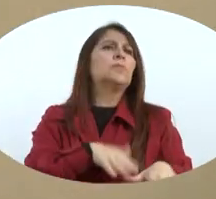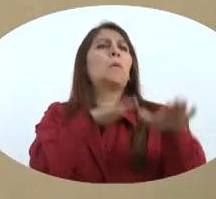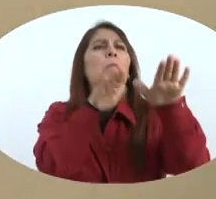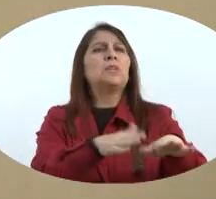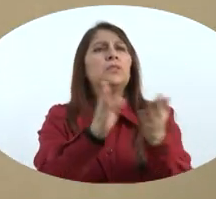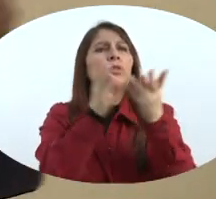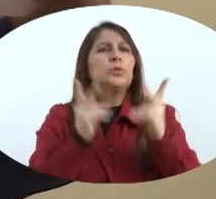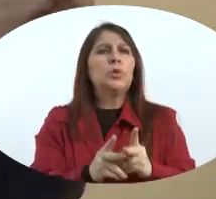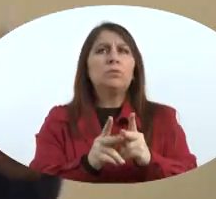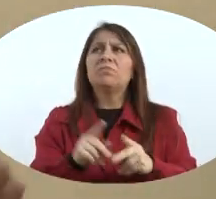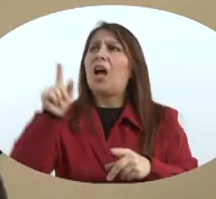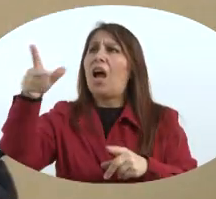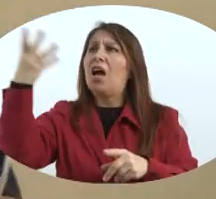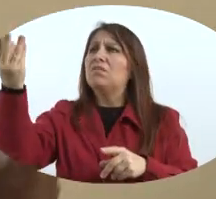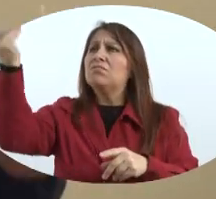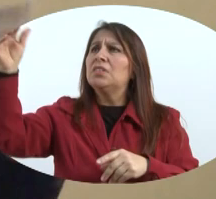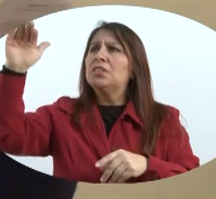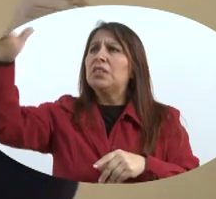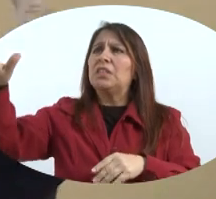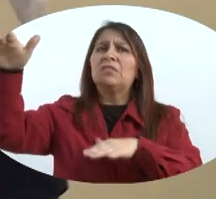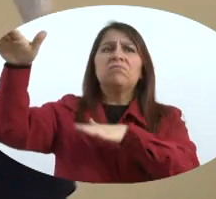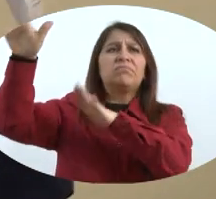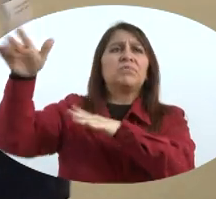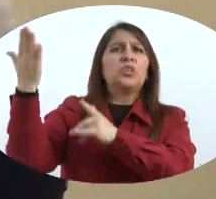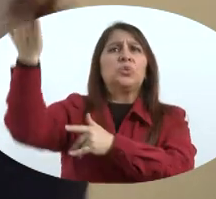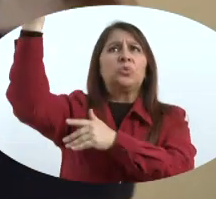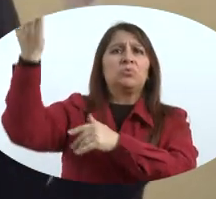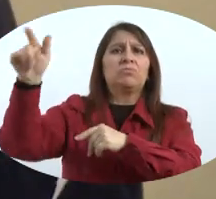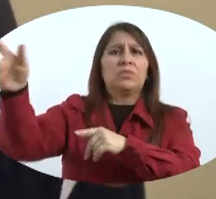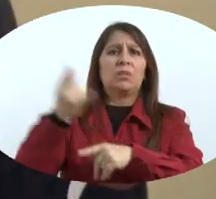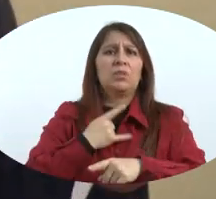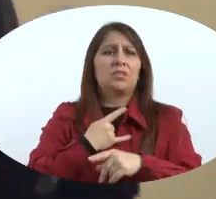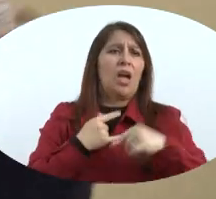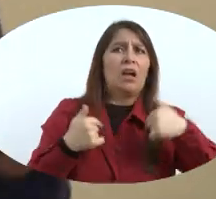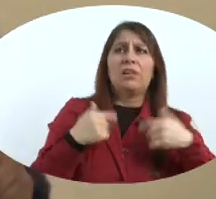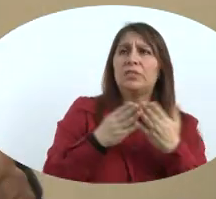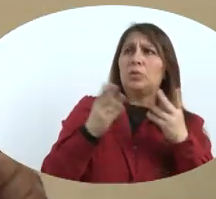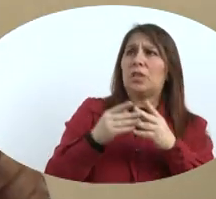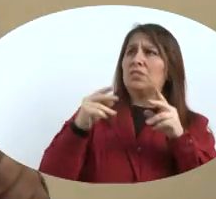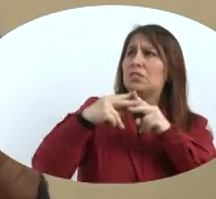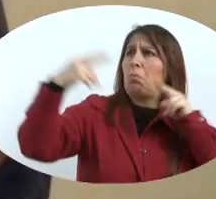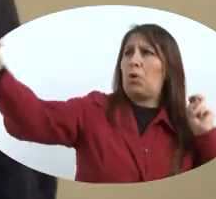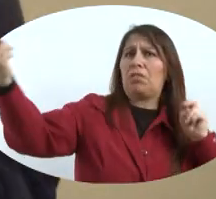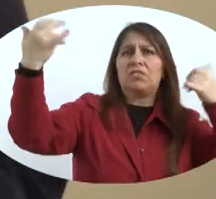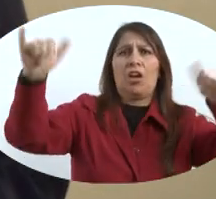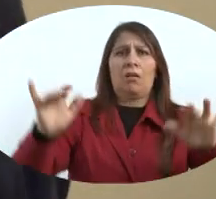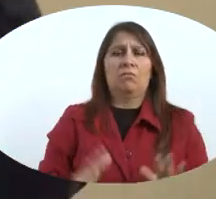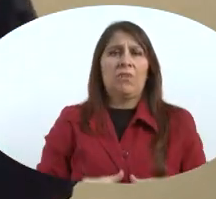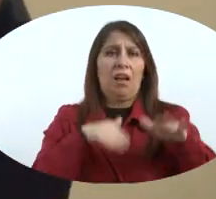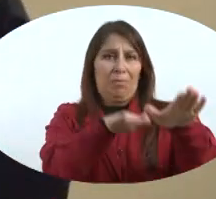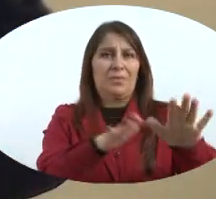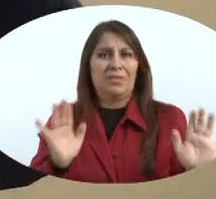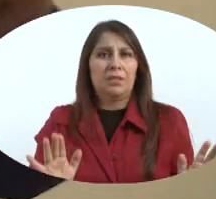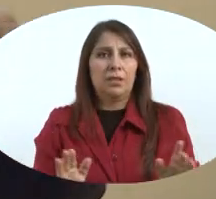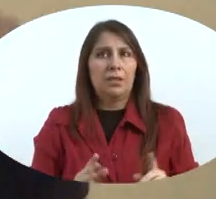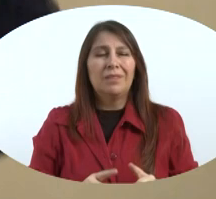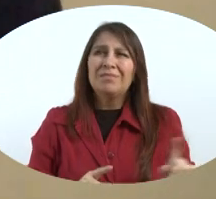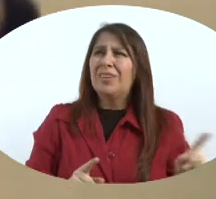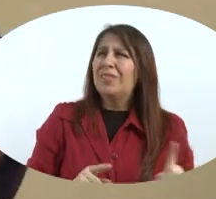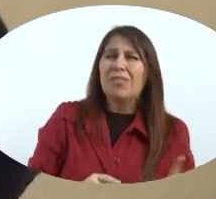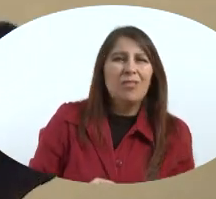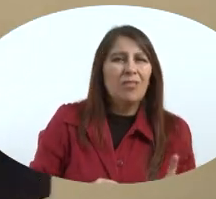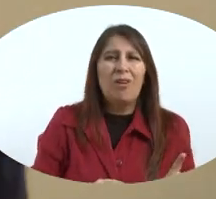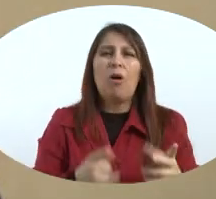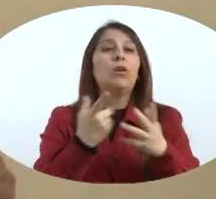puente entre los estudiantes y los órganos de representación de algo así pero si solamente se dejan eso queda coja hay otros que dicen no pues también hay que